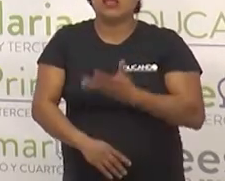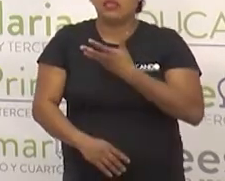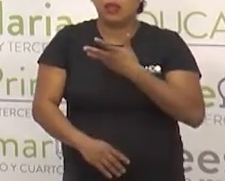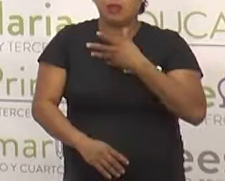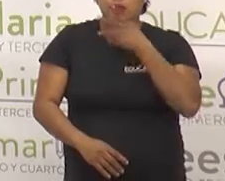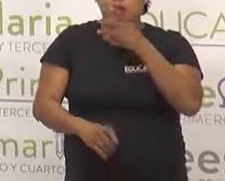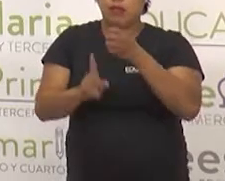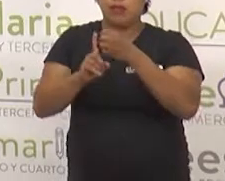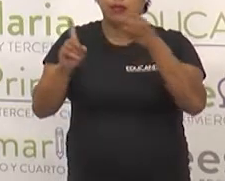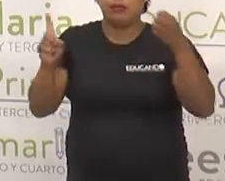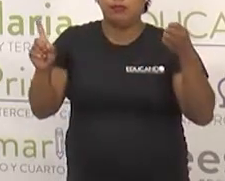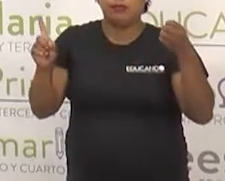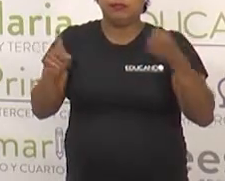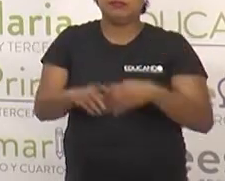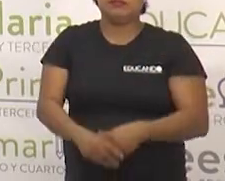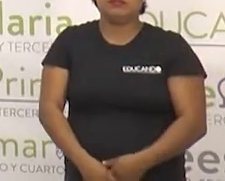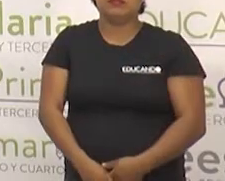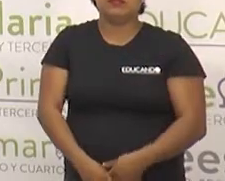Tenemos,